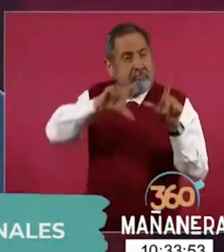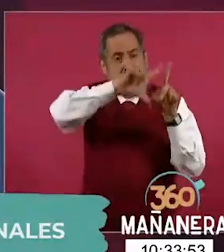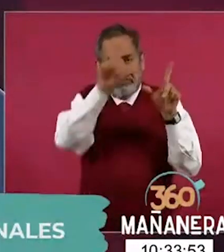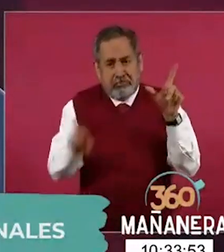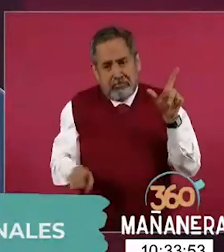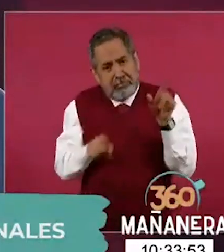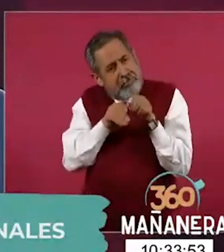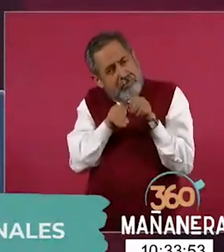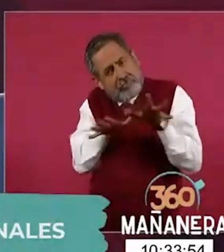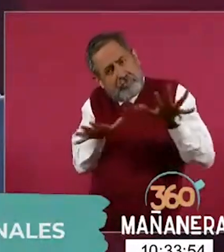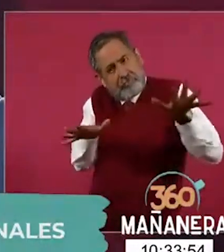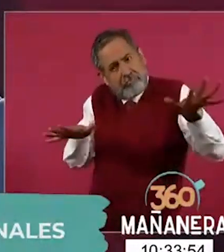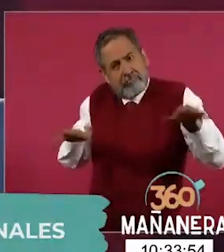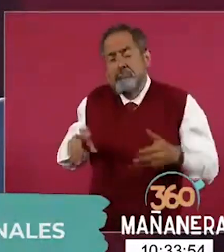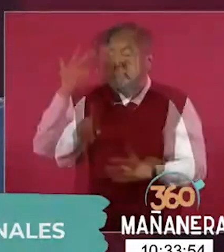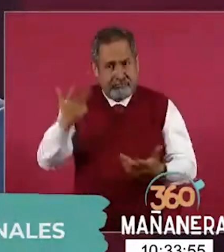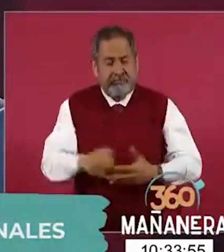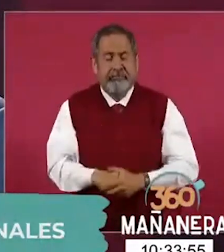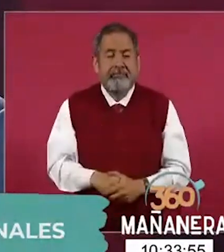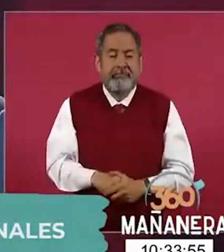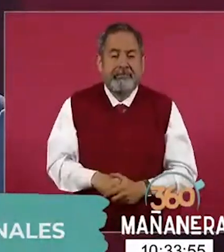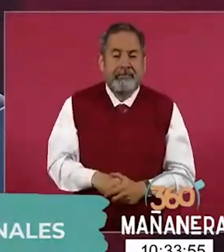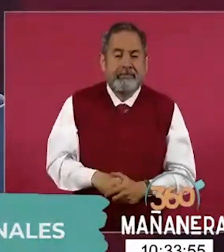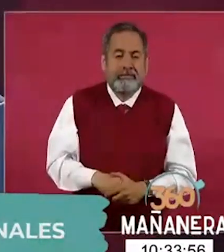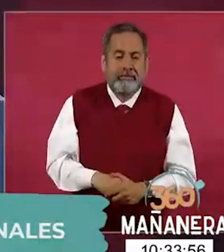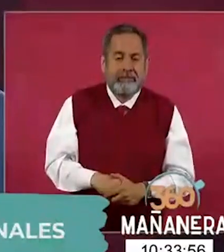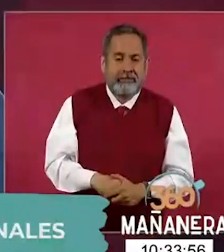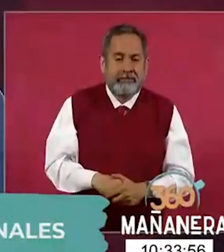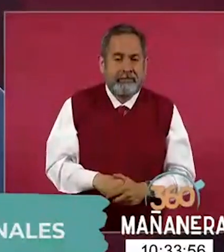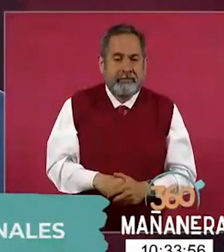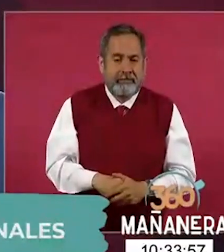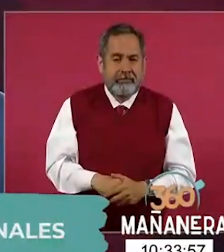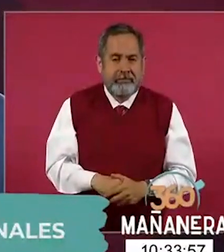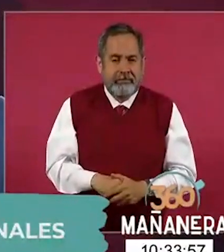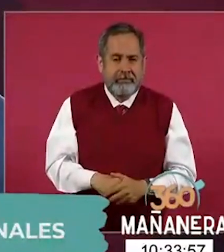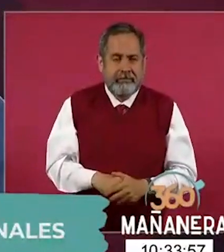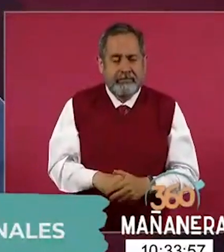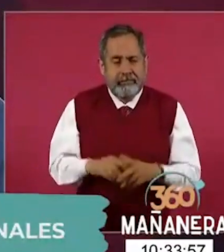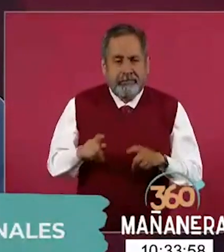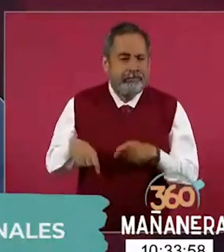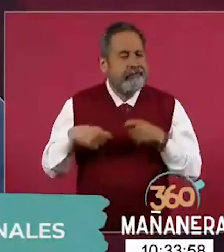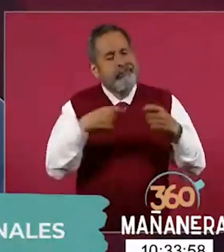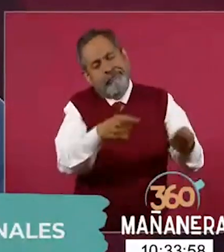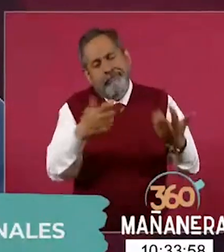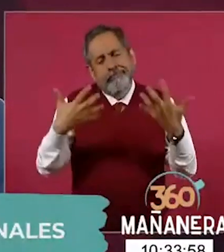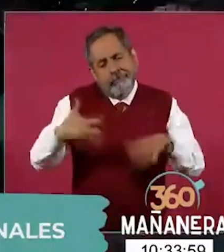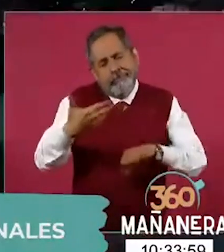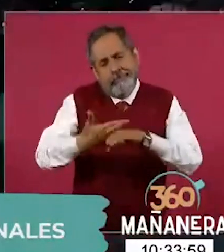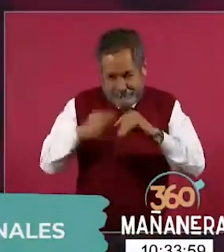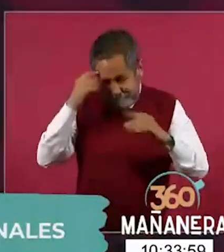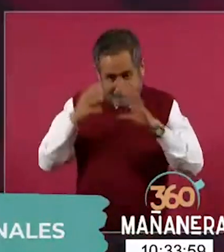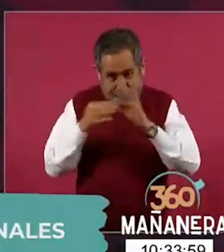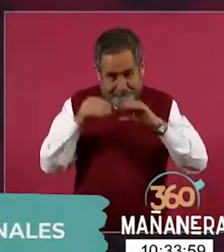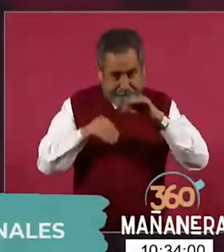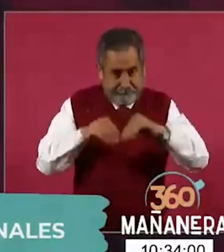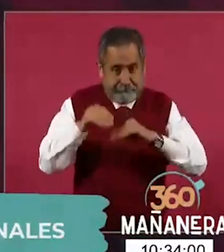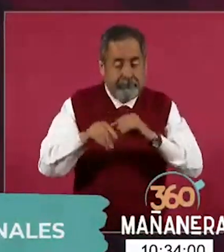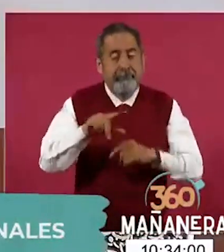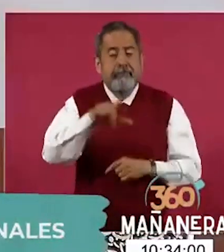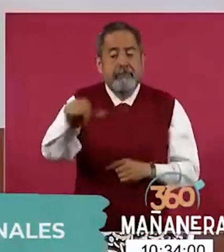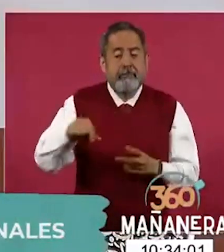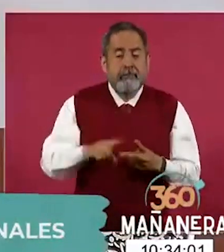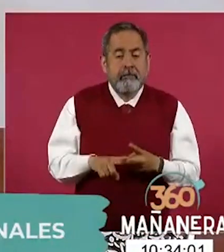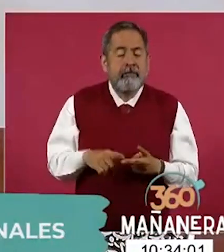país con el ferrocarril claro dando concesiones a empresas extranjeras y